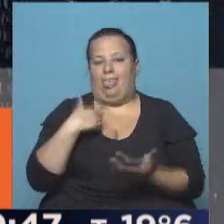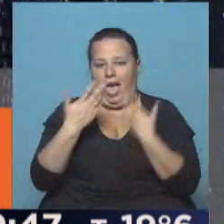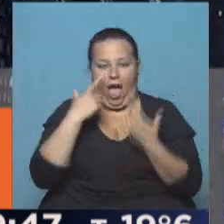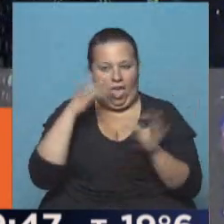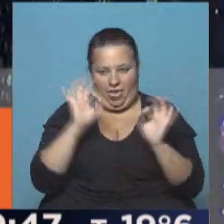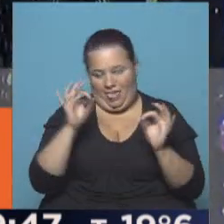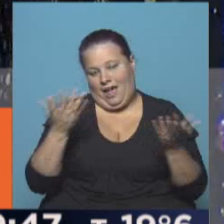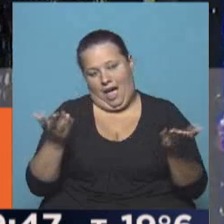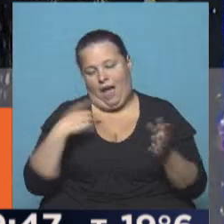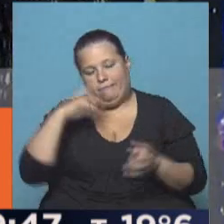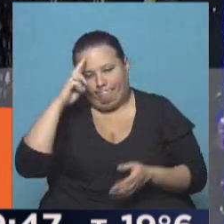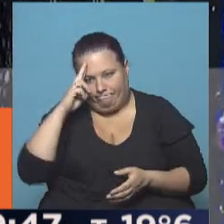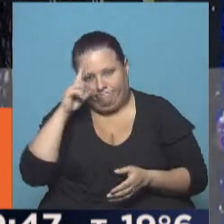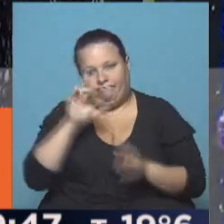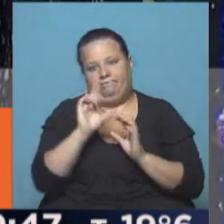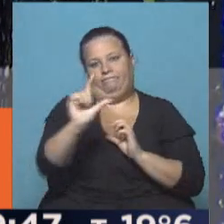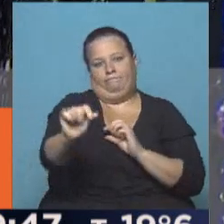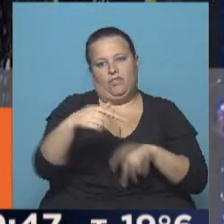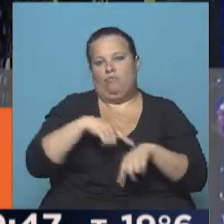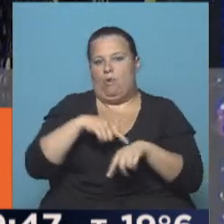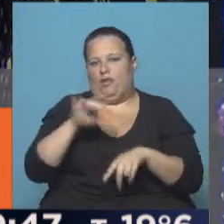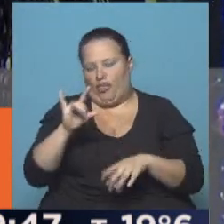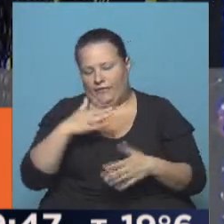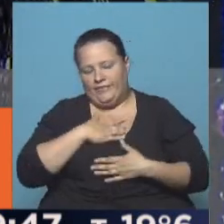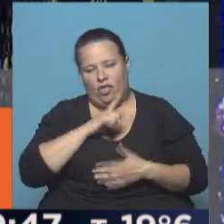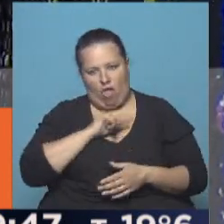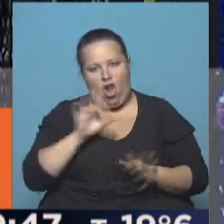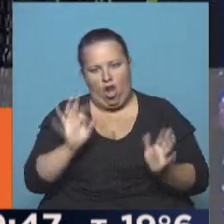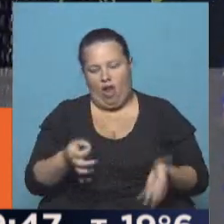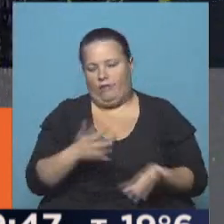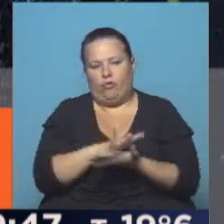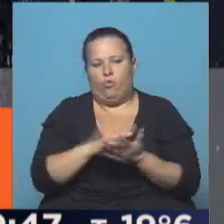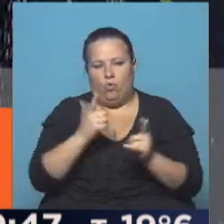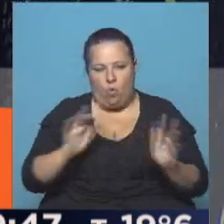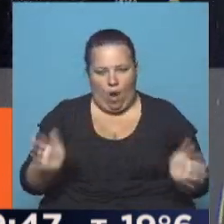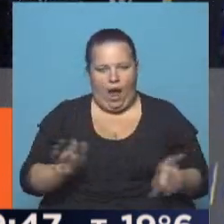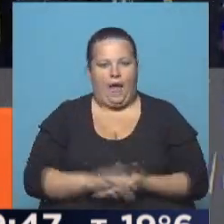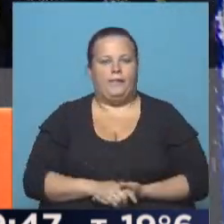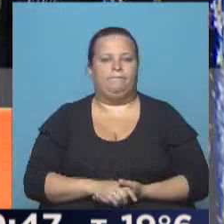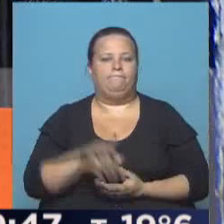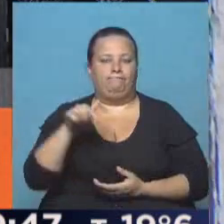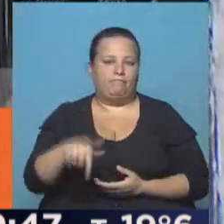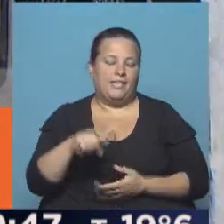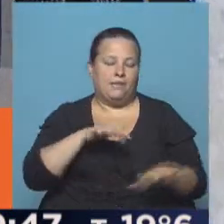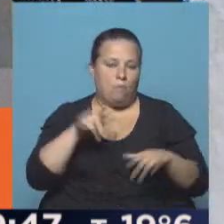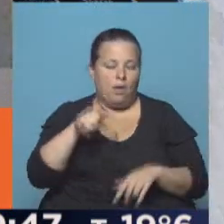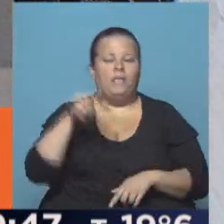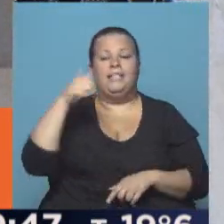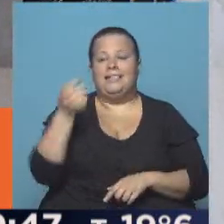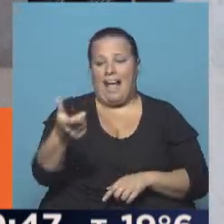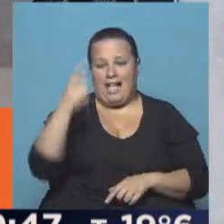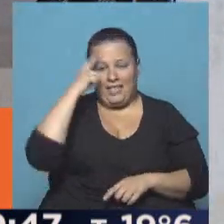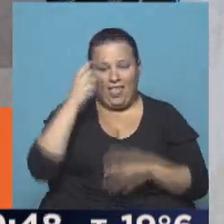contacto con él, por supuesto, respetamos la distancia y el momento lamentable, tremendo, irreparable de esta ocasión. Ya casi las 10